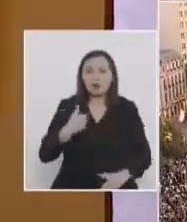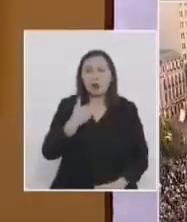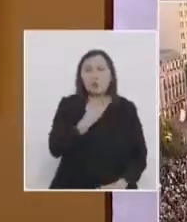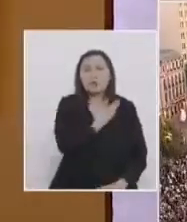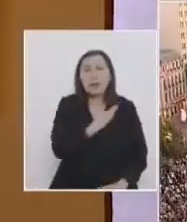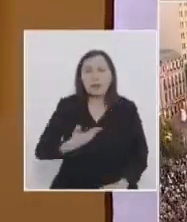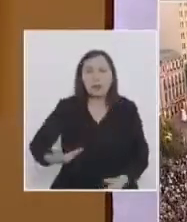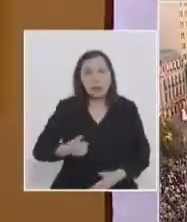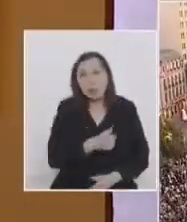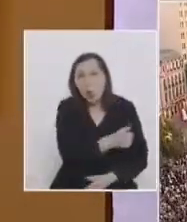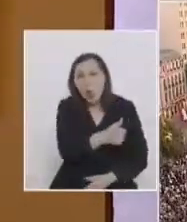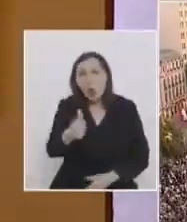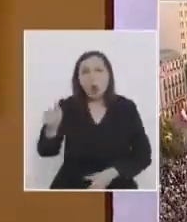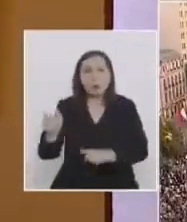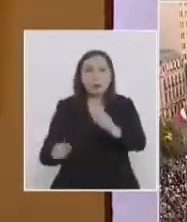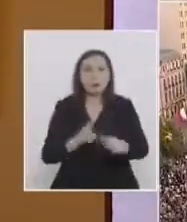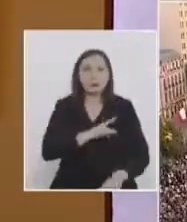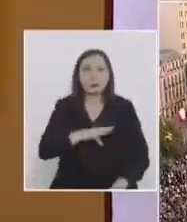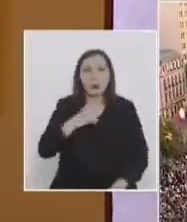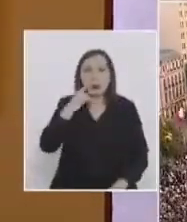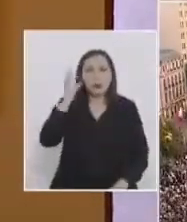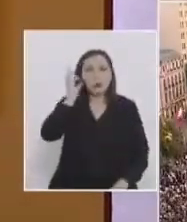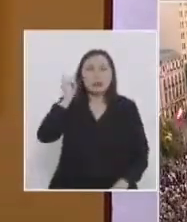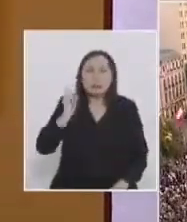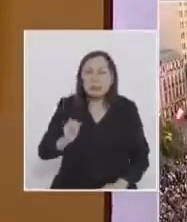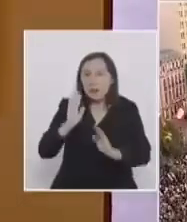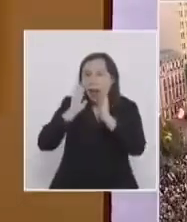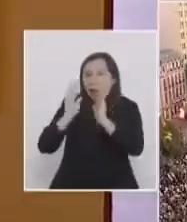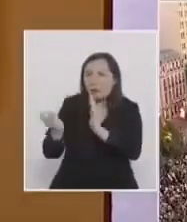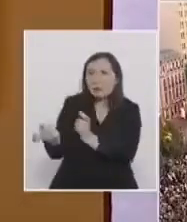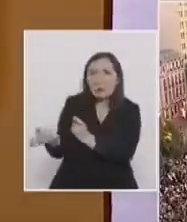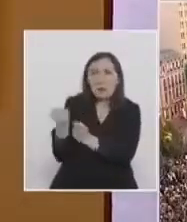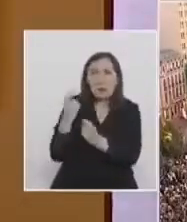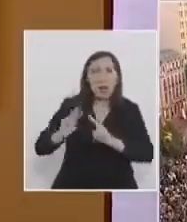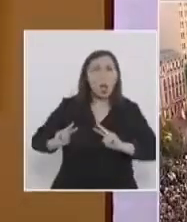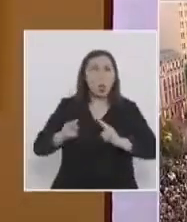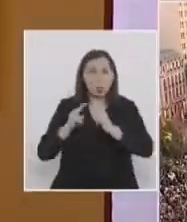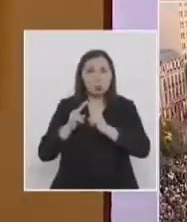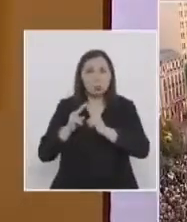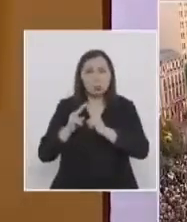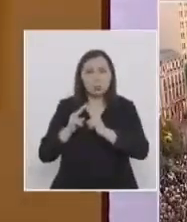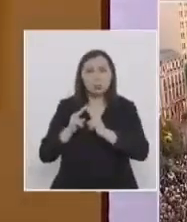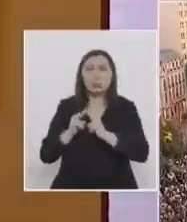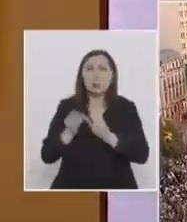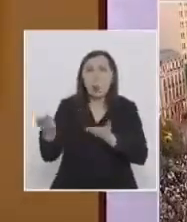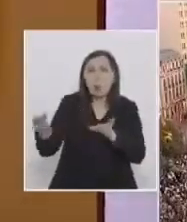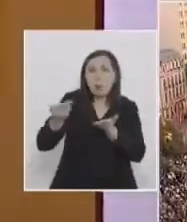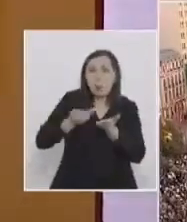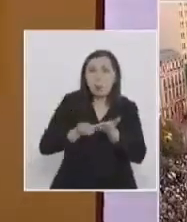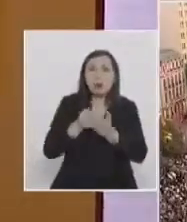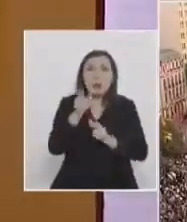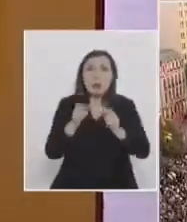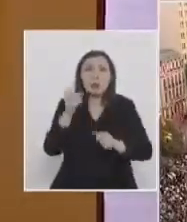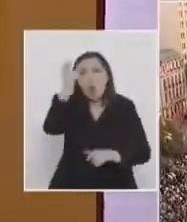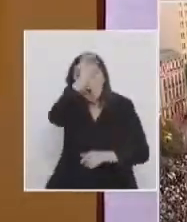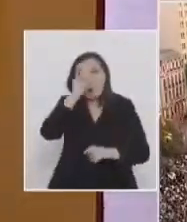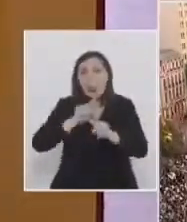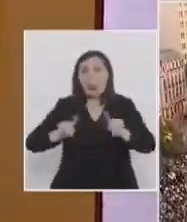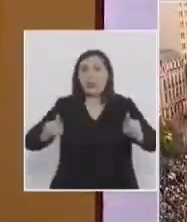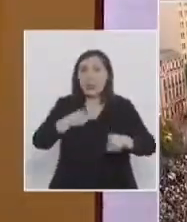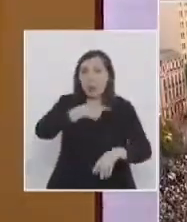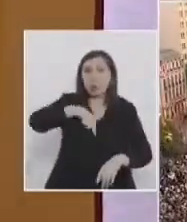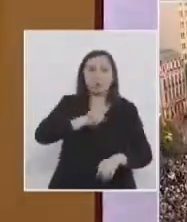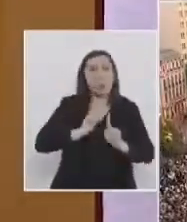presidente de todos los chilenos y chilenas y escucharé siempre las críticas constructivas y las propuestas de quienes piensan distinto a